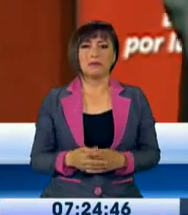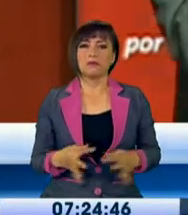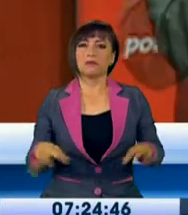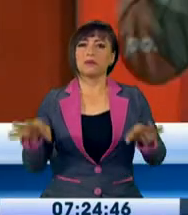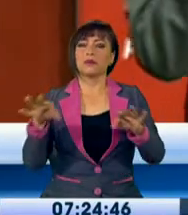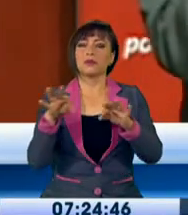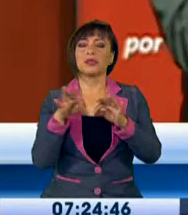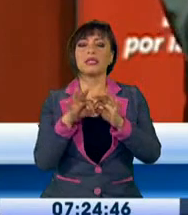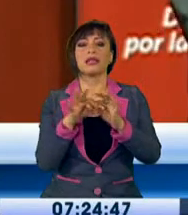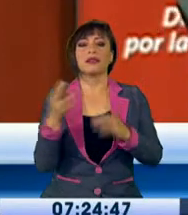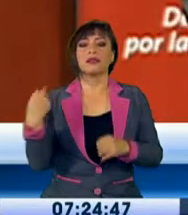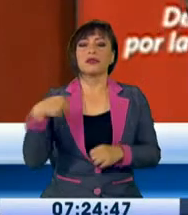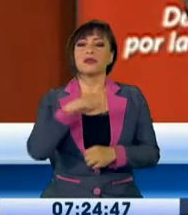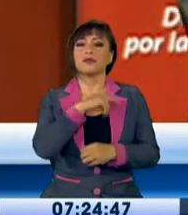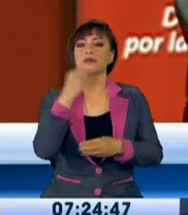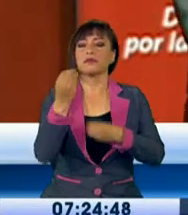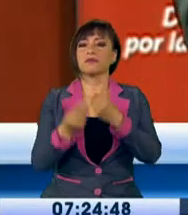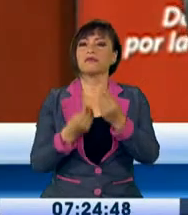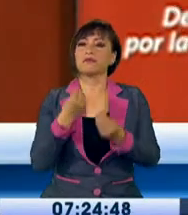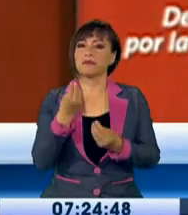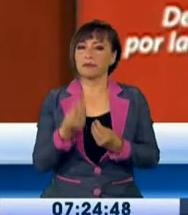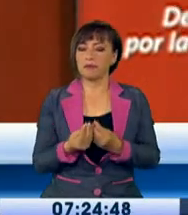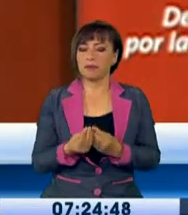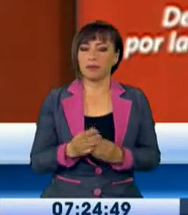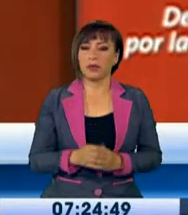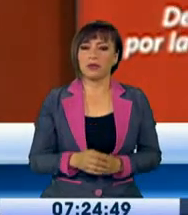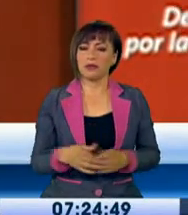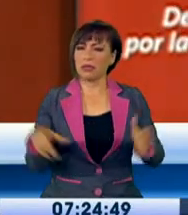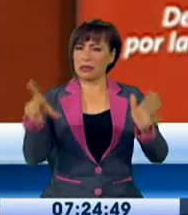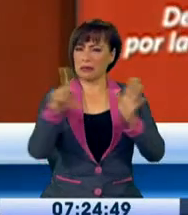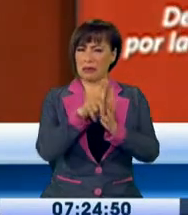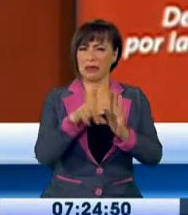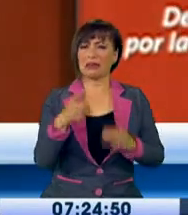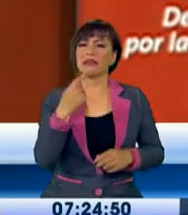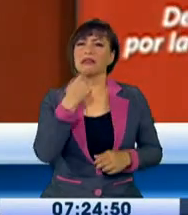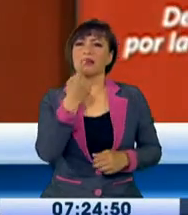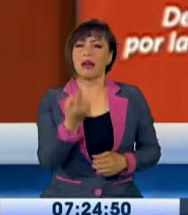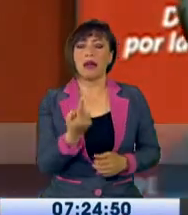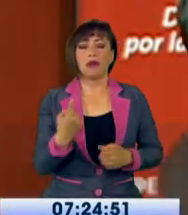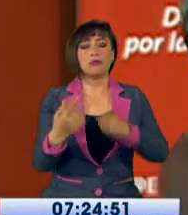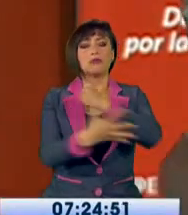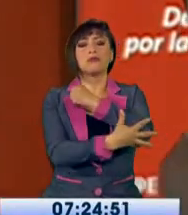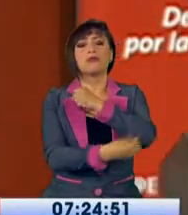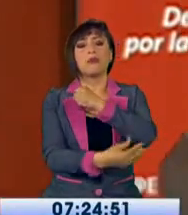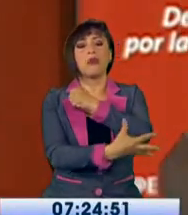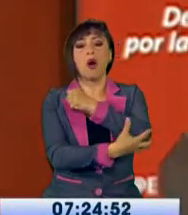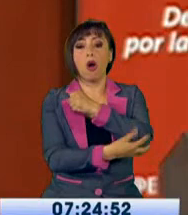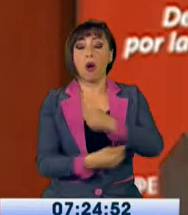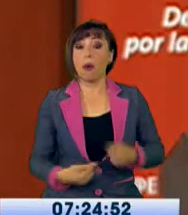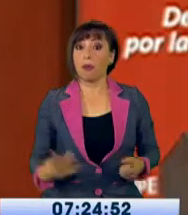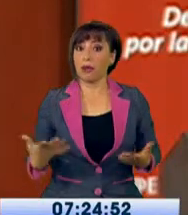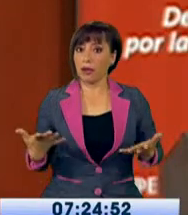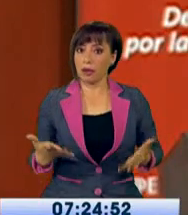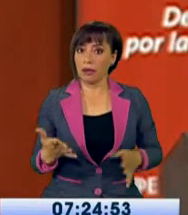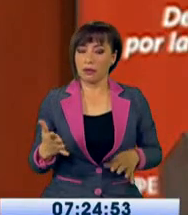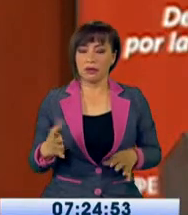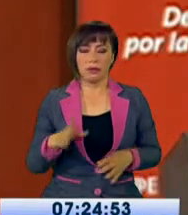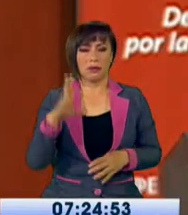hemos hecho. Dijeron que esas leyes afectaban a los pobres, a la clase media.